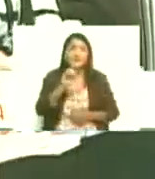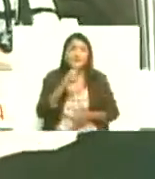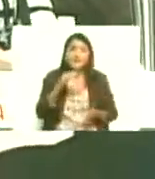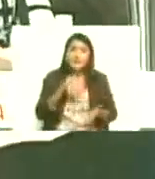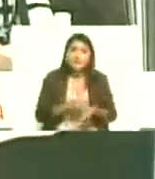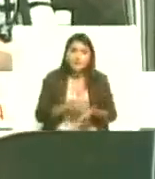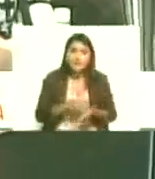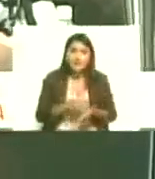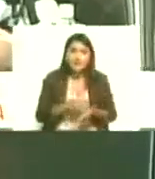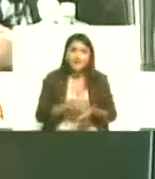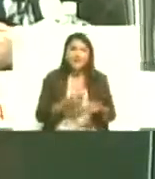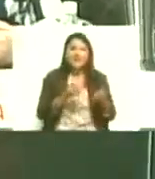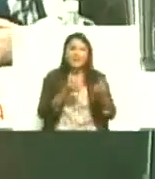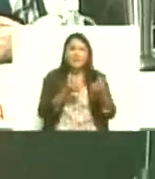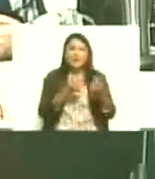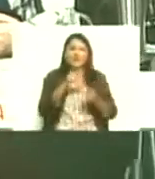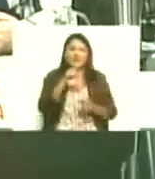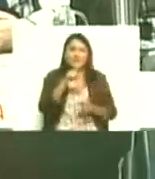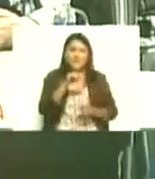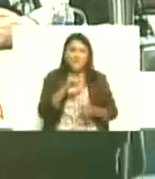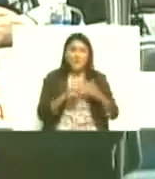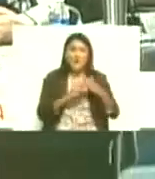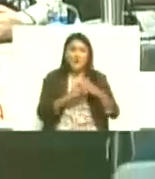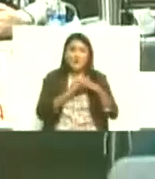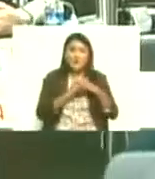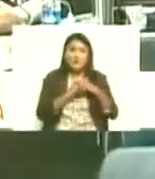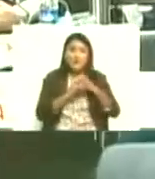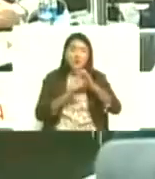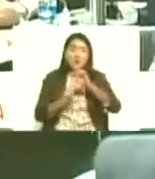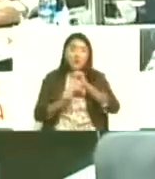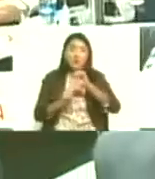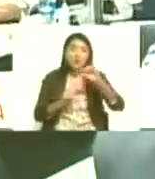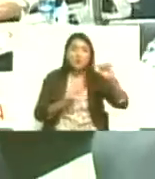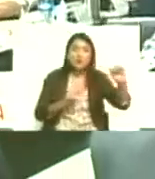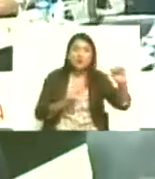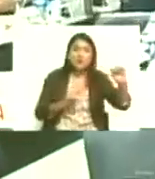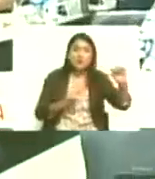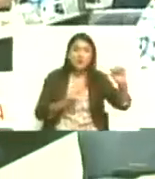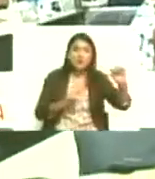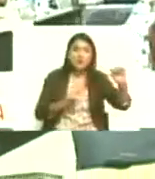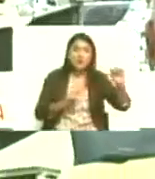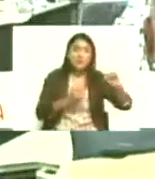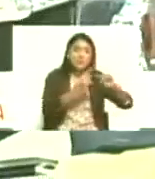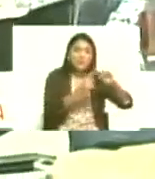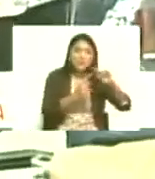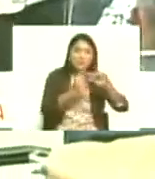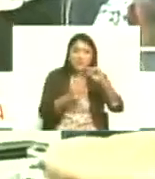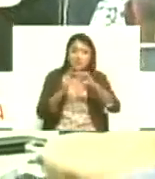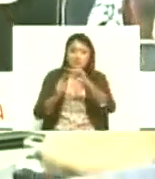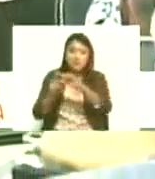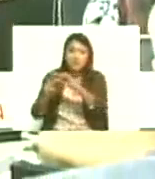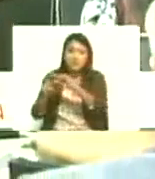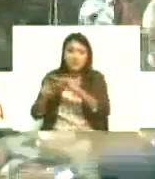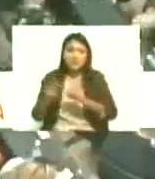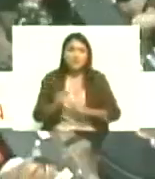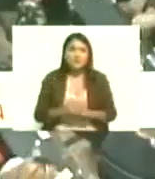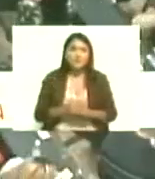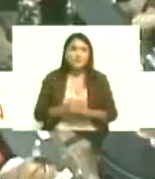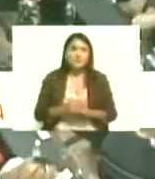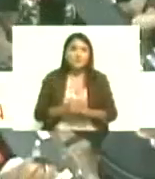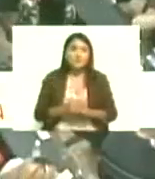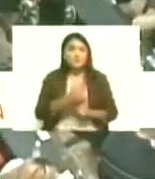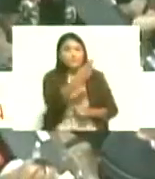libras esterlinas que tendría que dividirse en partes iguales entre